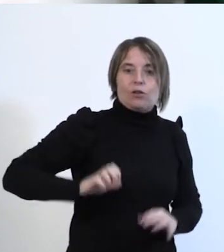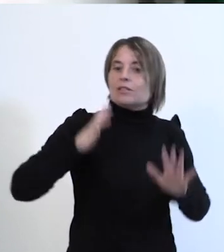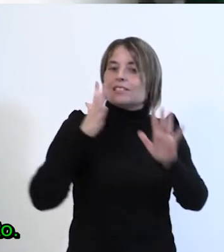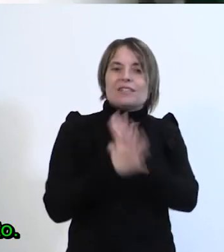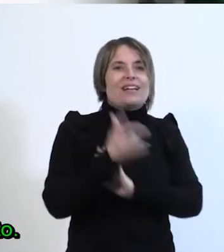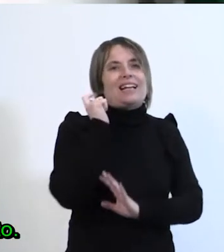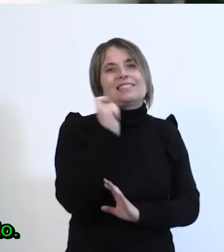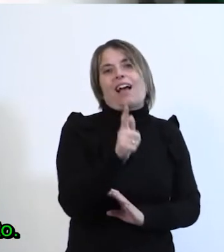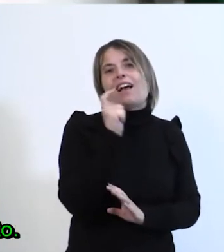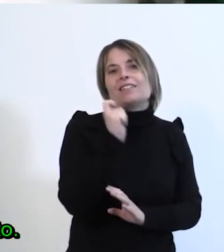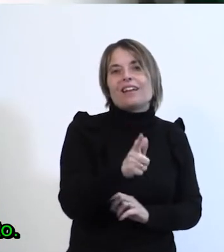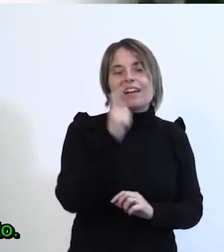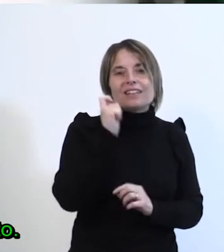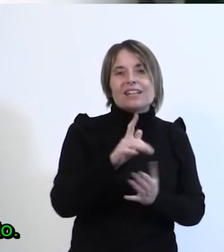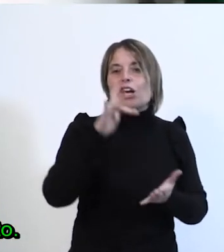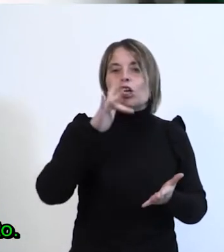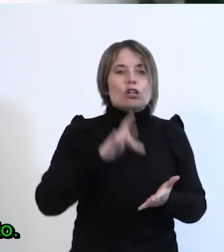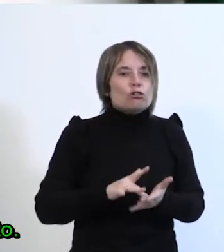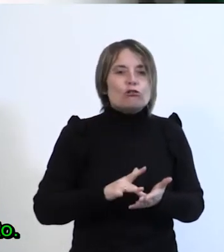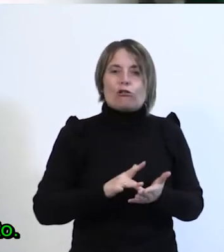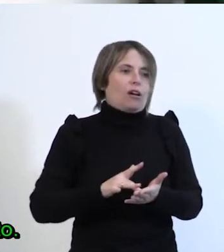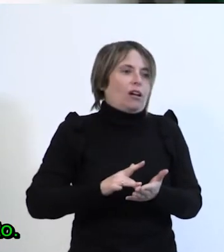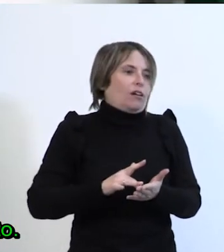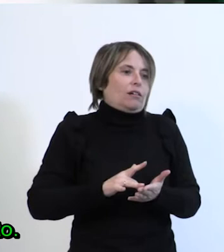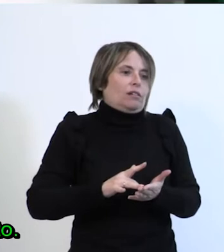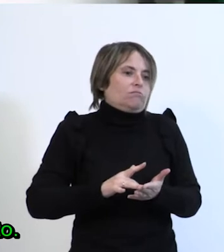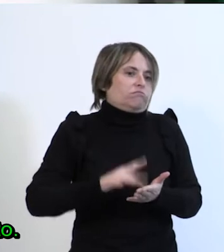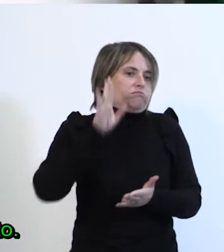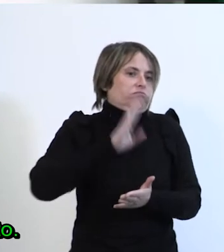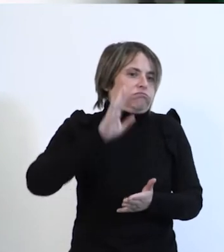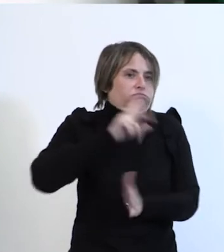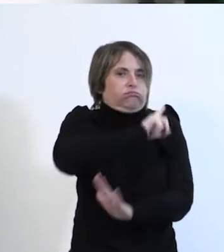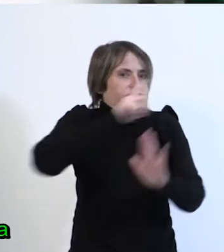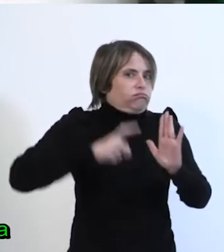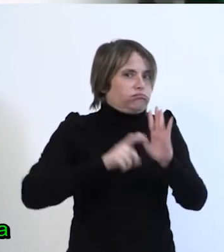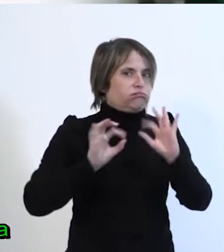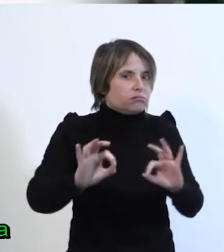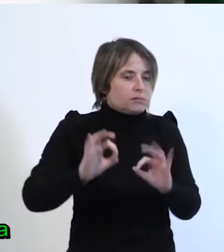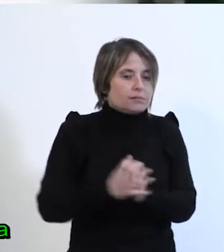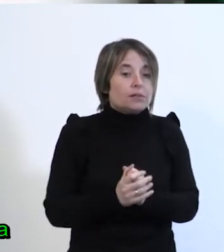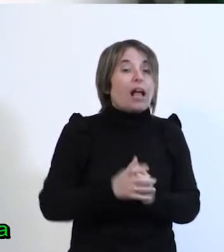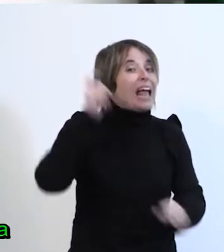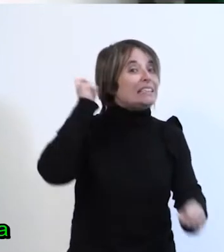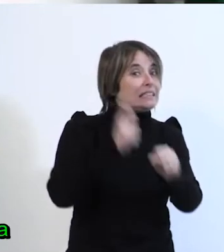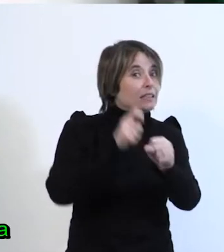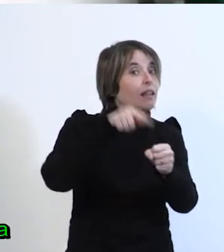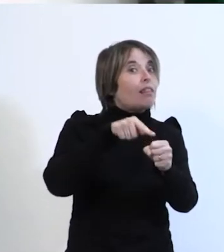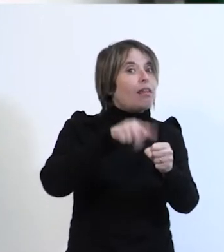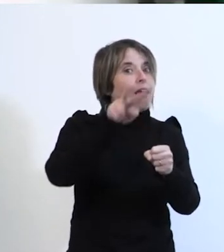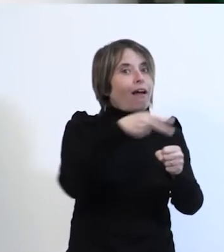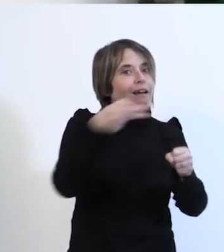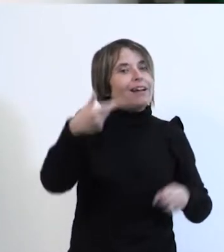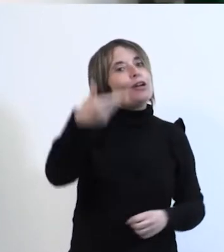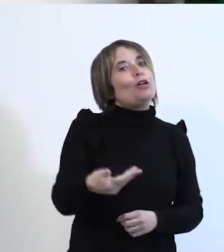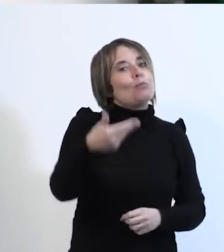Salvador ocurre en un contexto de penalización absoluta del aborto. Es muy importante esta sentencia